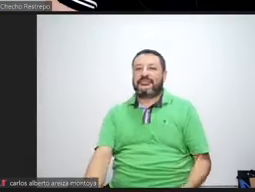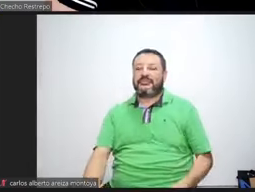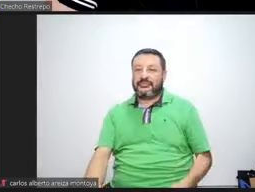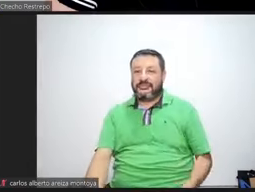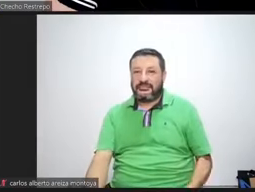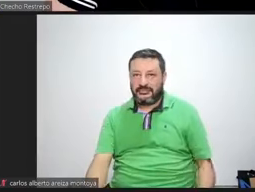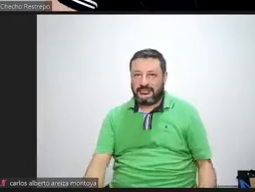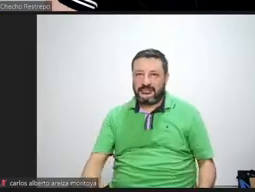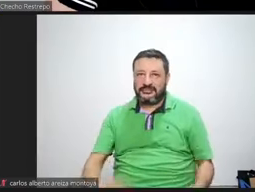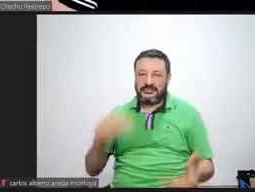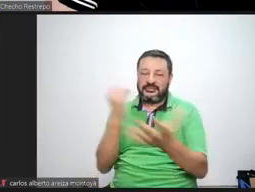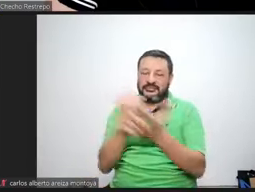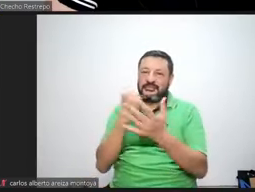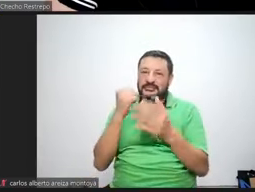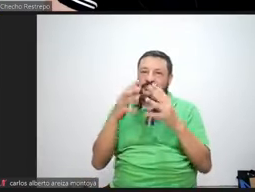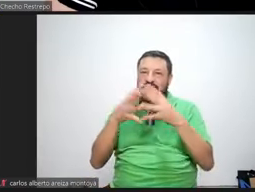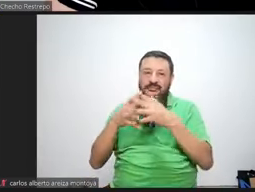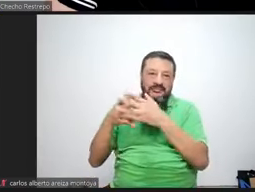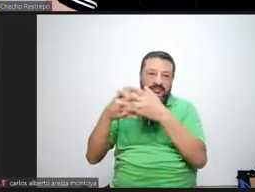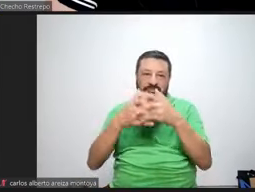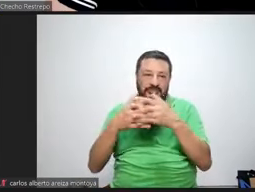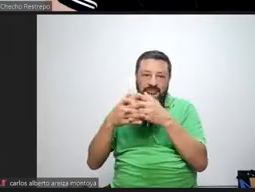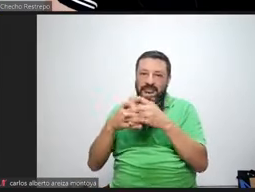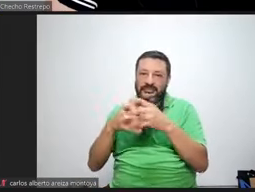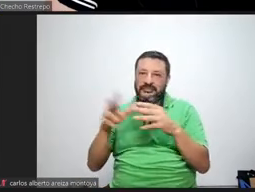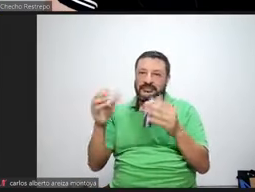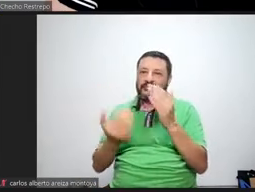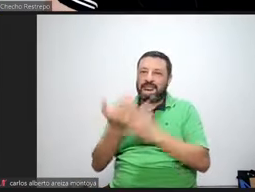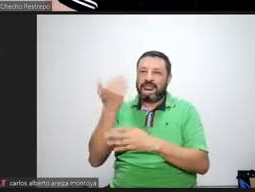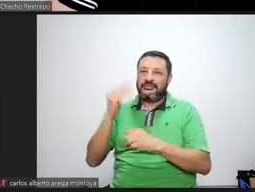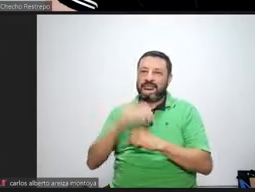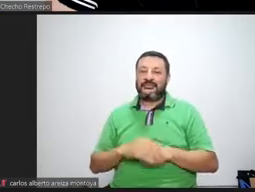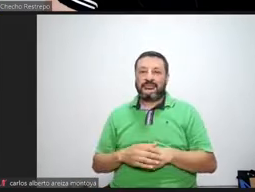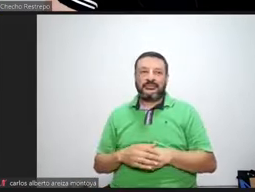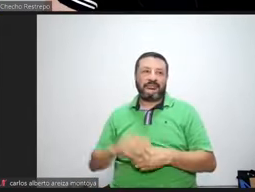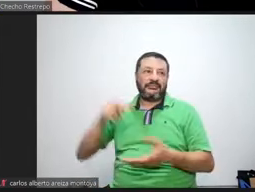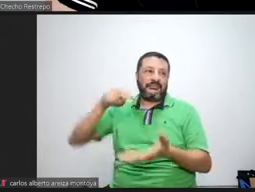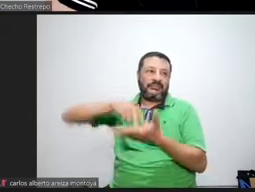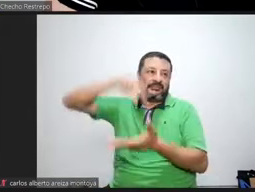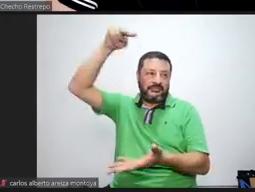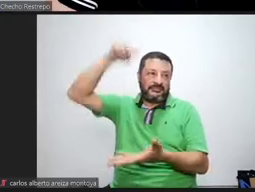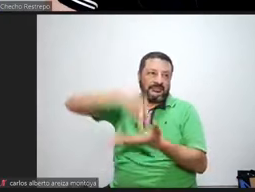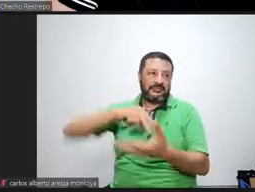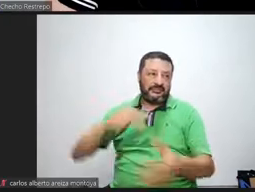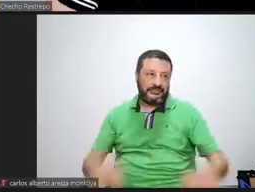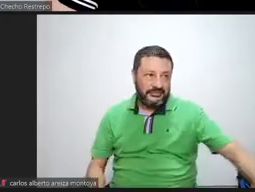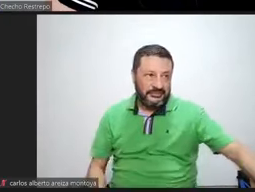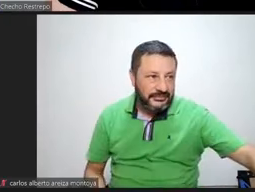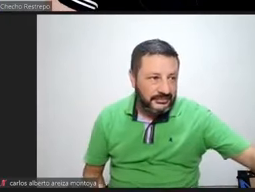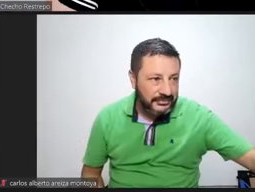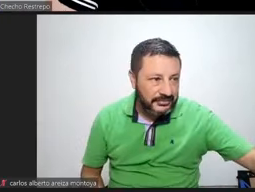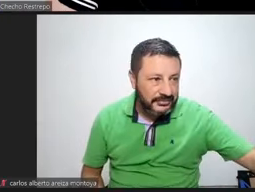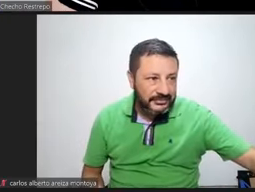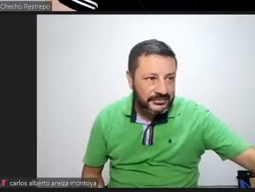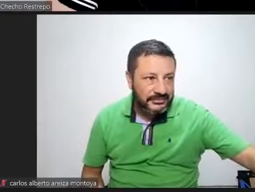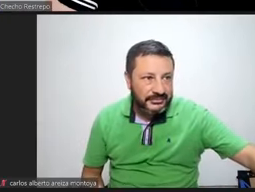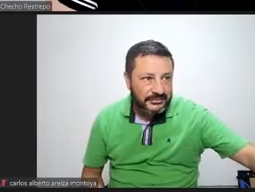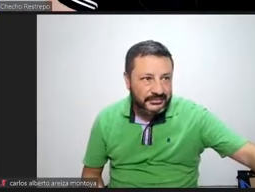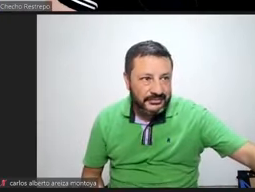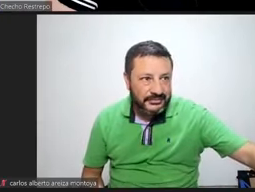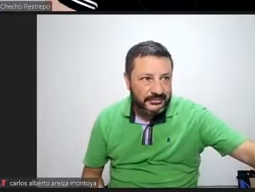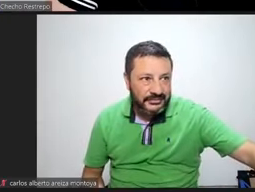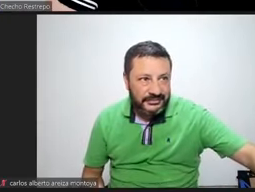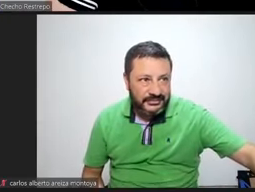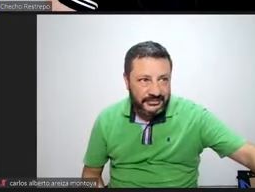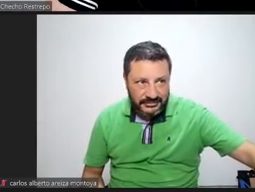competencia en Estados Unidos, que va a presentar otro ejercicio nuevo, que es un salto nuevo, que solamente lo hacen los hombres en el mundo. O sea, las mujeres no lo hacen,